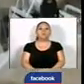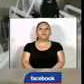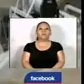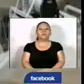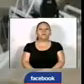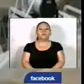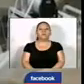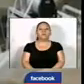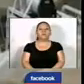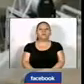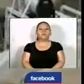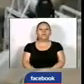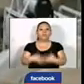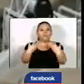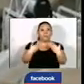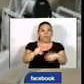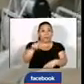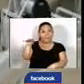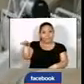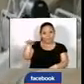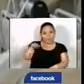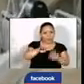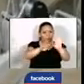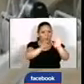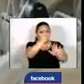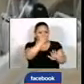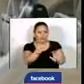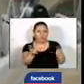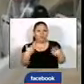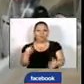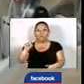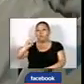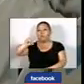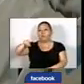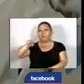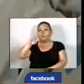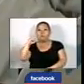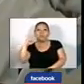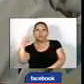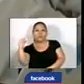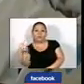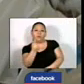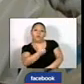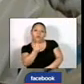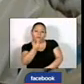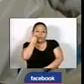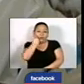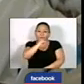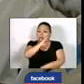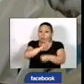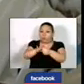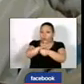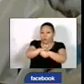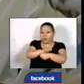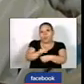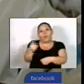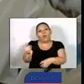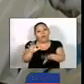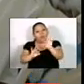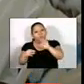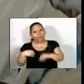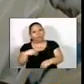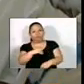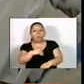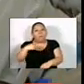En los primeros nueve días de marzo se reportan más de 1.200 casos de COVID-19. Expertos lo atribuyen al